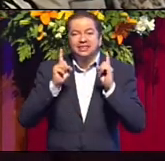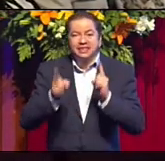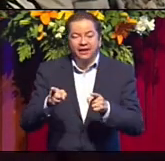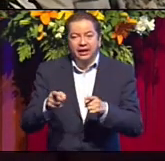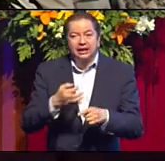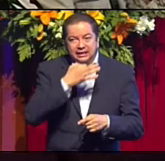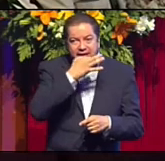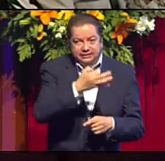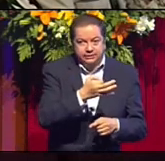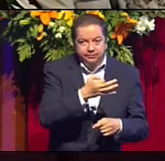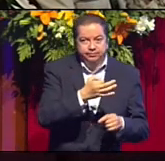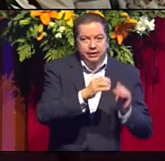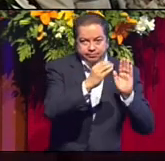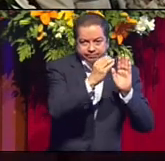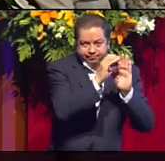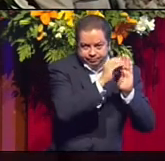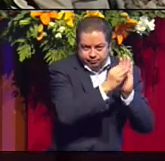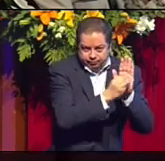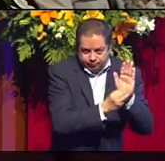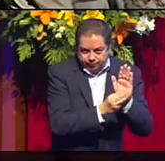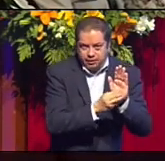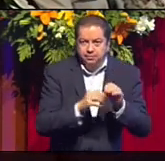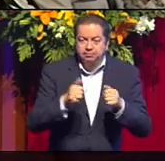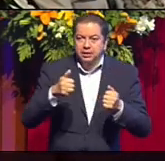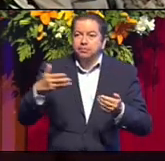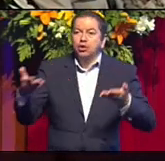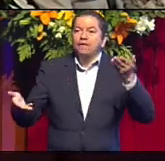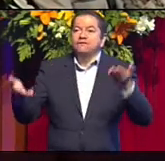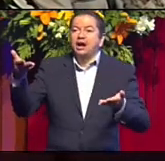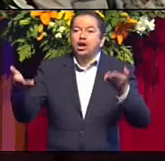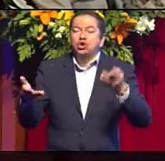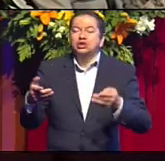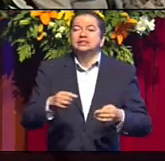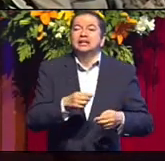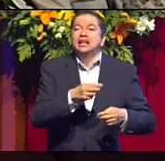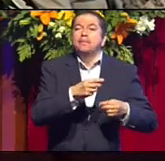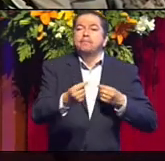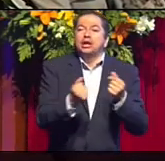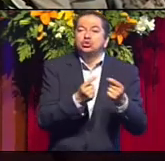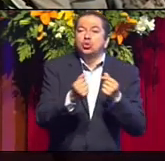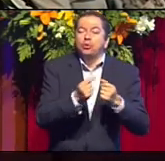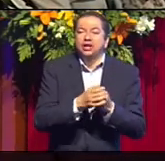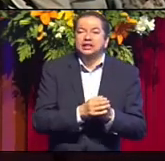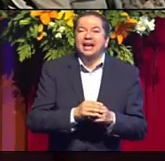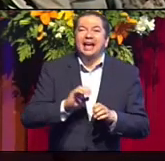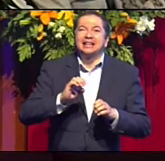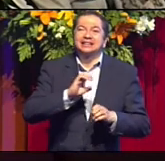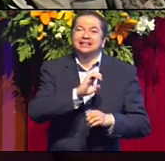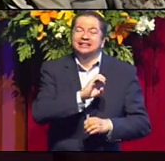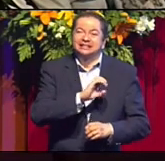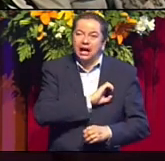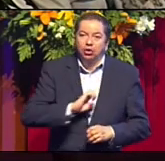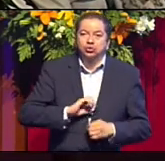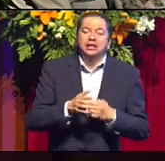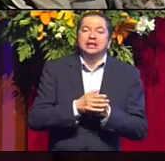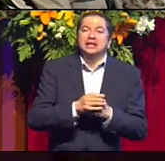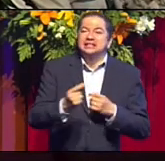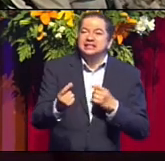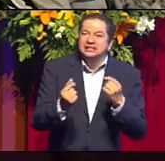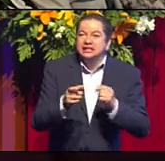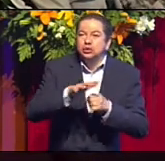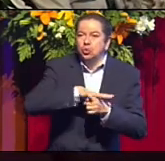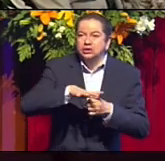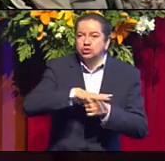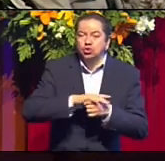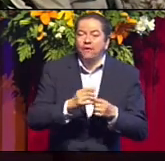referencia a los siguientes contenidos: balance de la ejecución presupuestaria y el estado de situación financiera, las